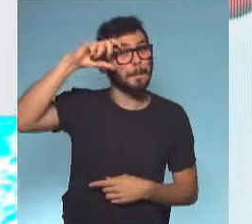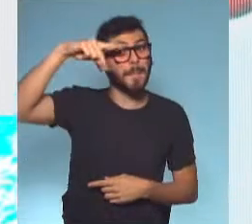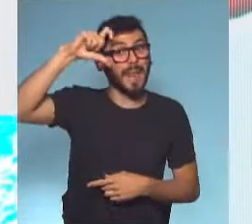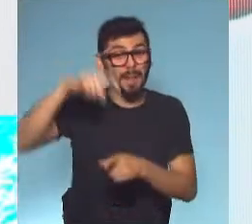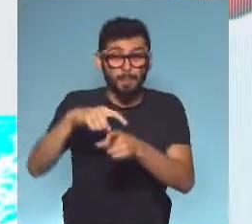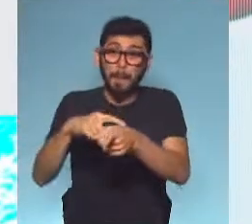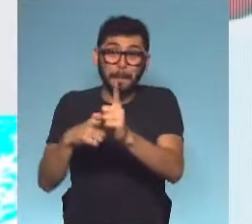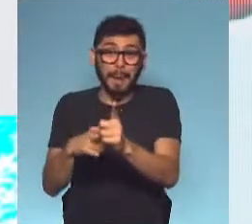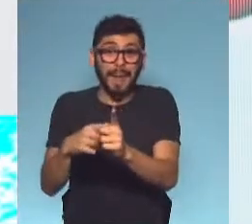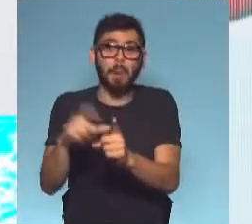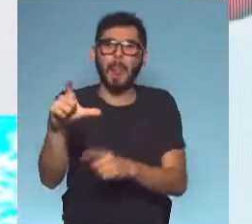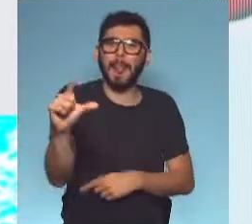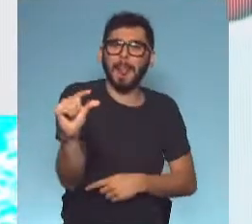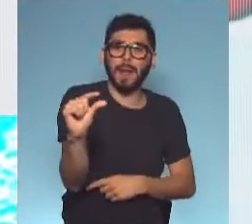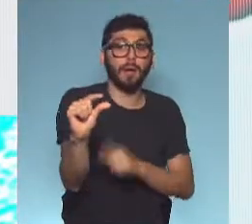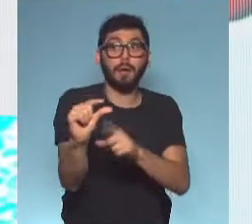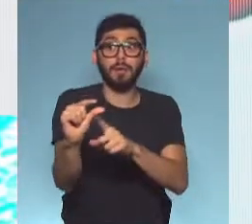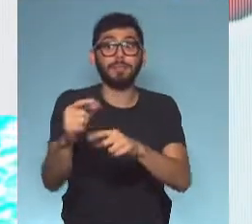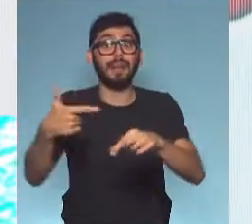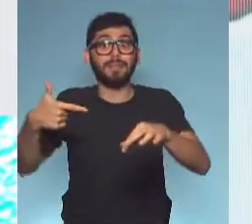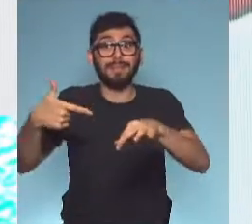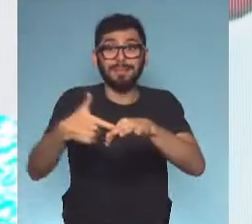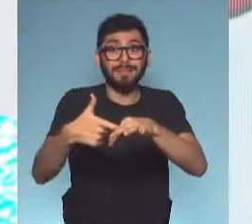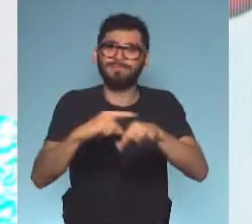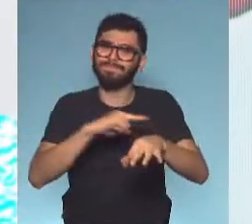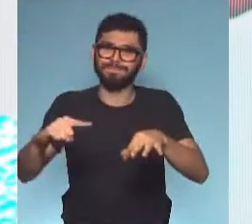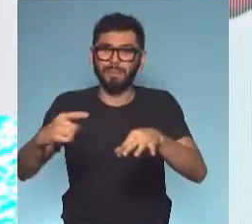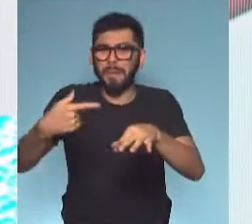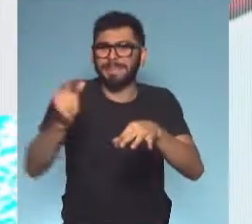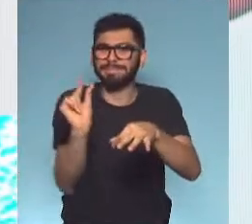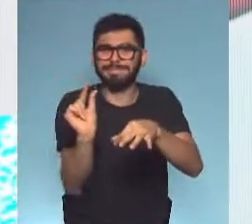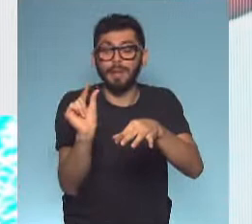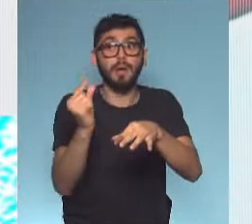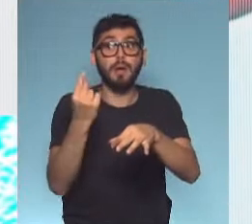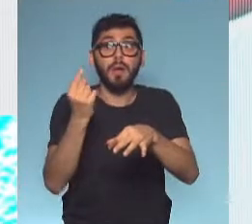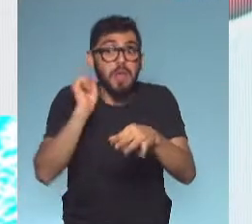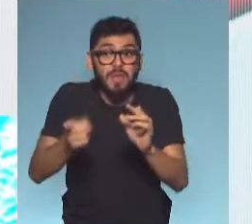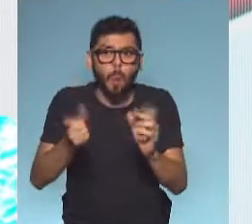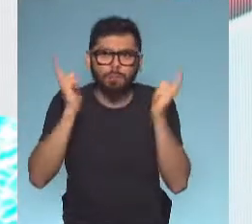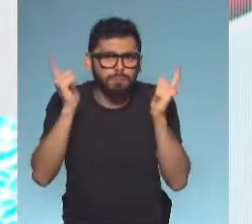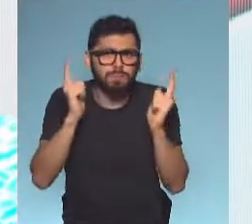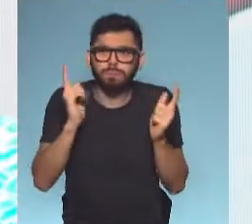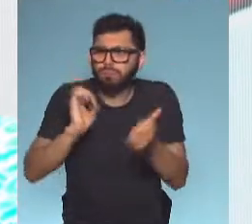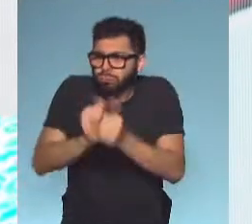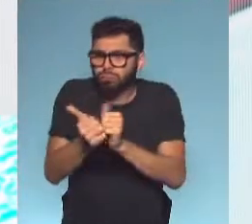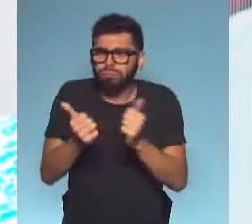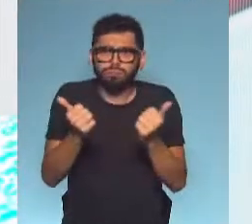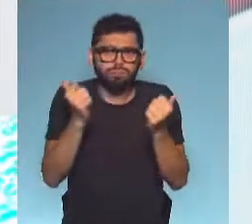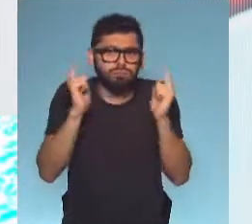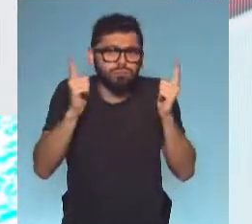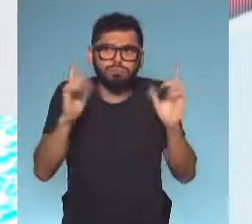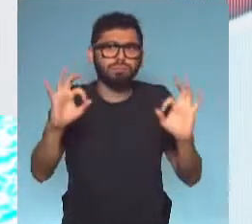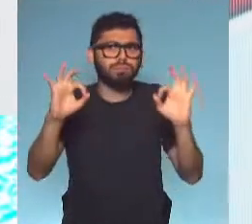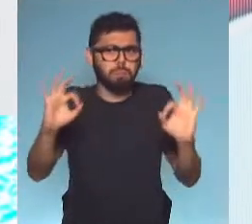a una penetración, pero digamos que también puede disfrutar y se puede poder tener un encuentro y una vida sexual plena,